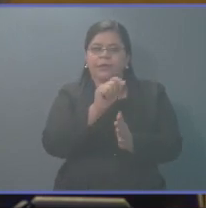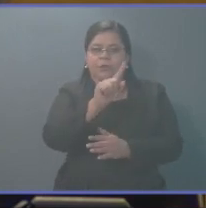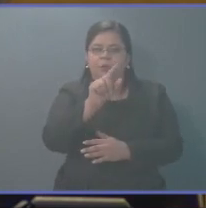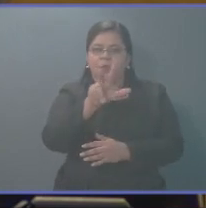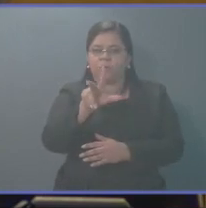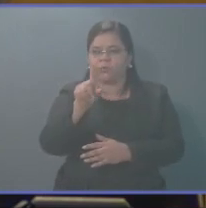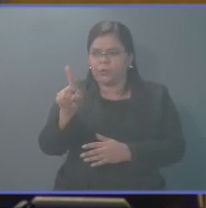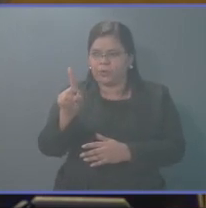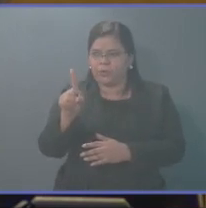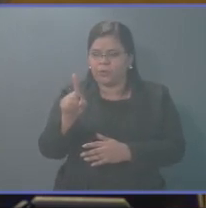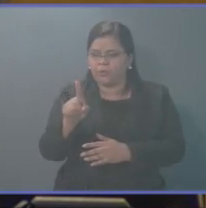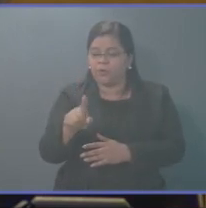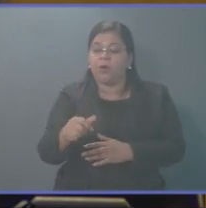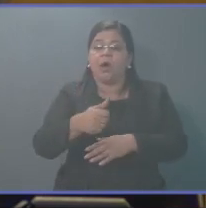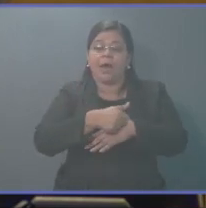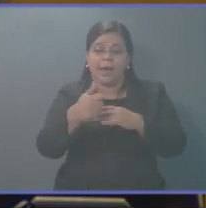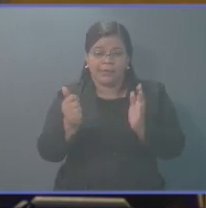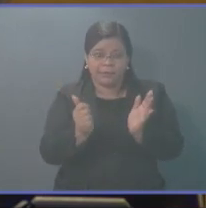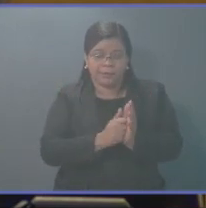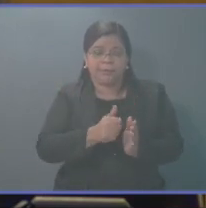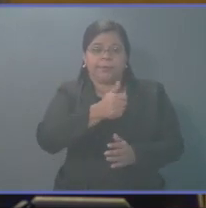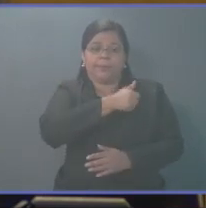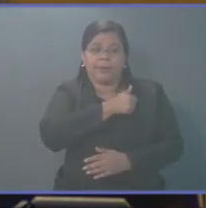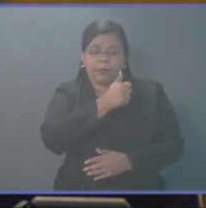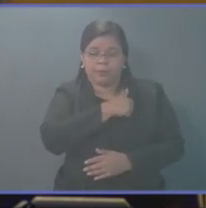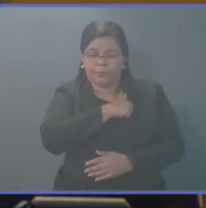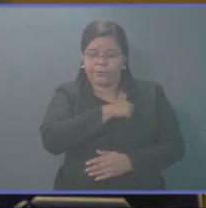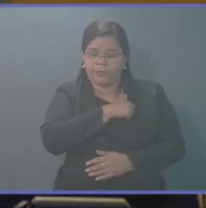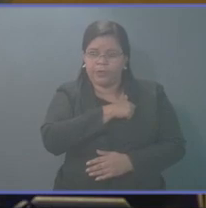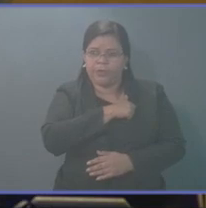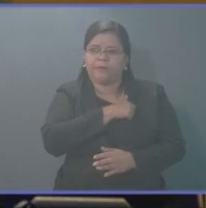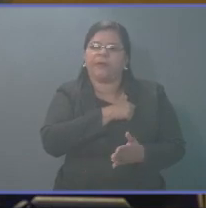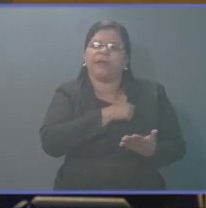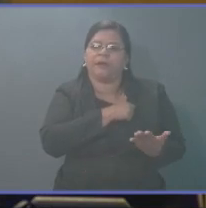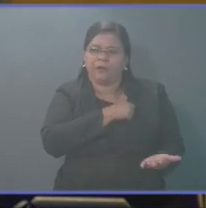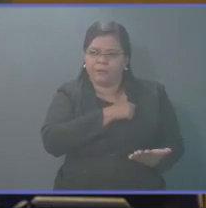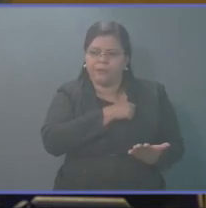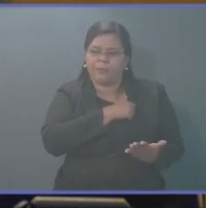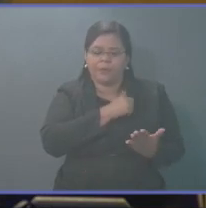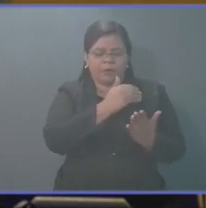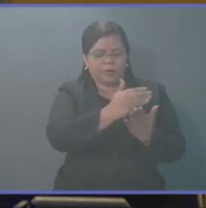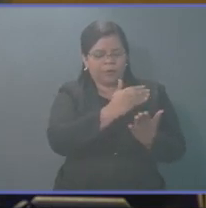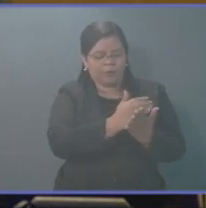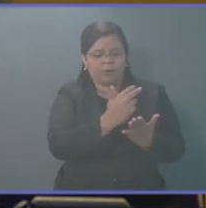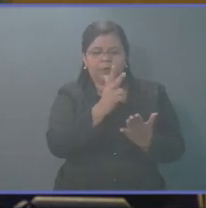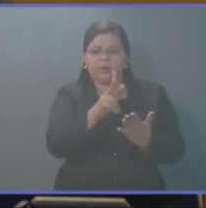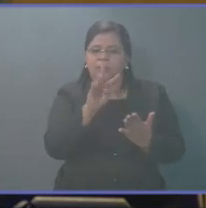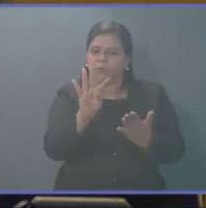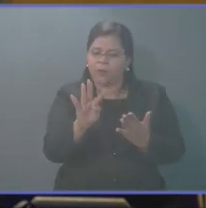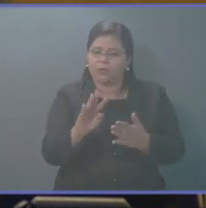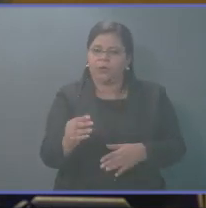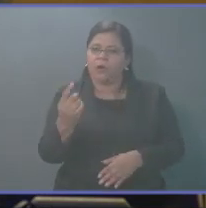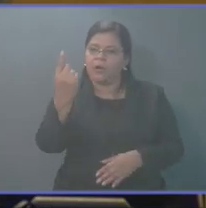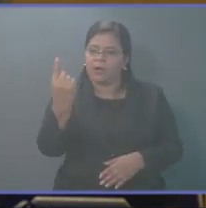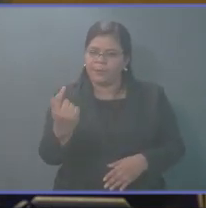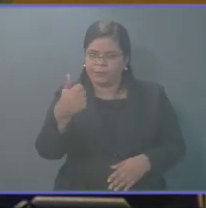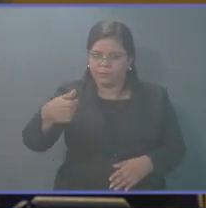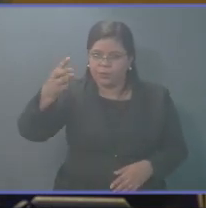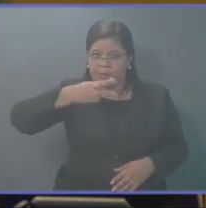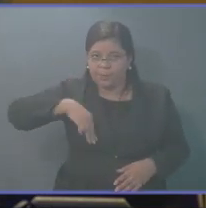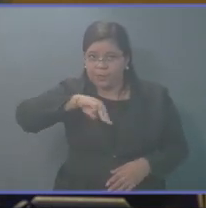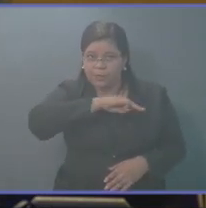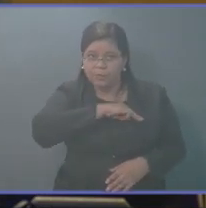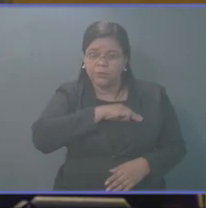131. Corresponde a la Asamblea Legislativa. Numeral 34. Interpelar a los ministros o encargados